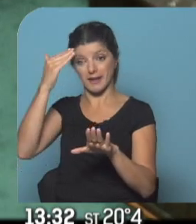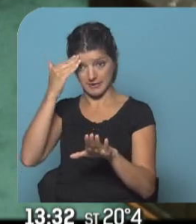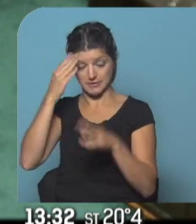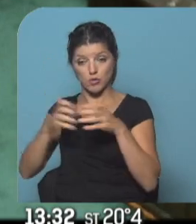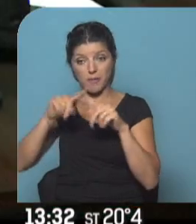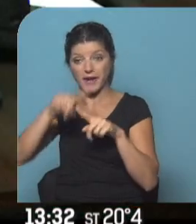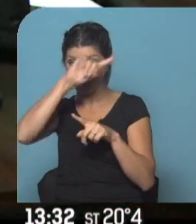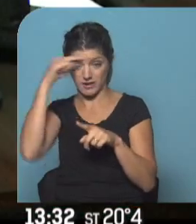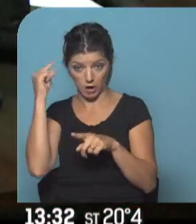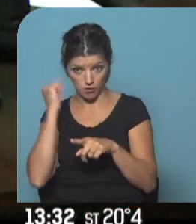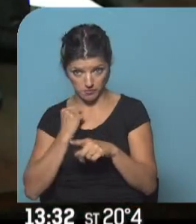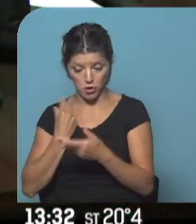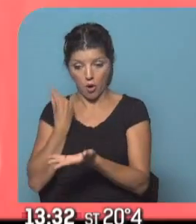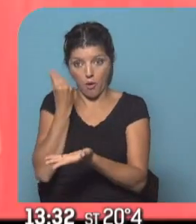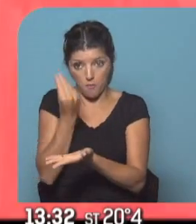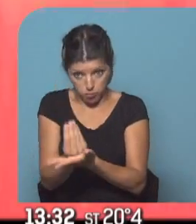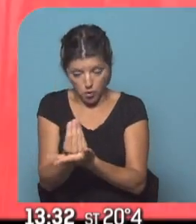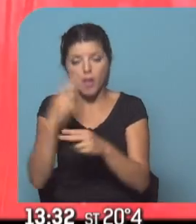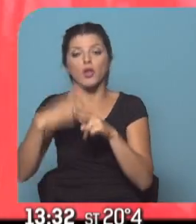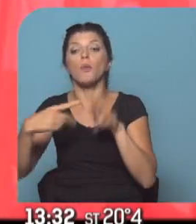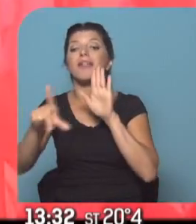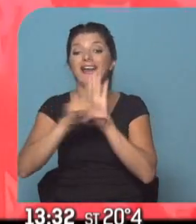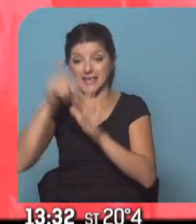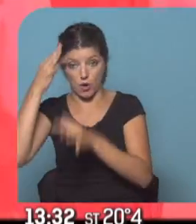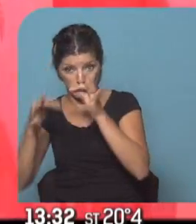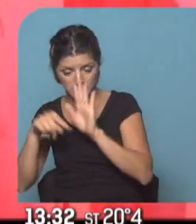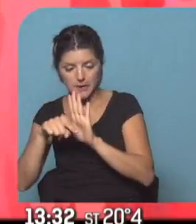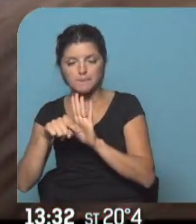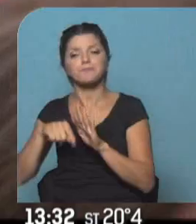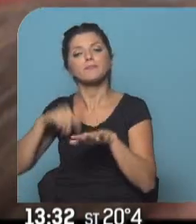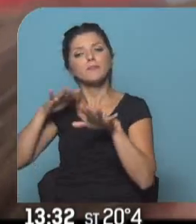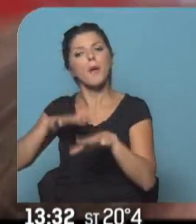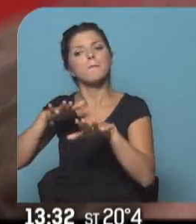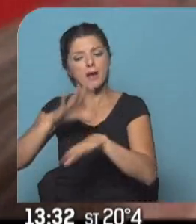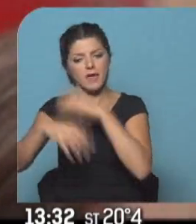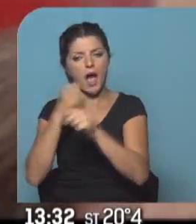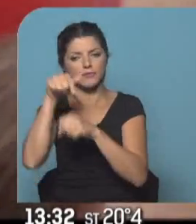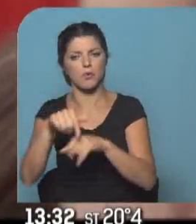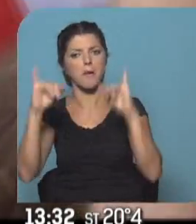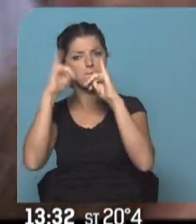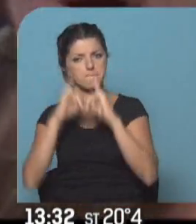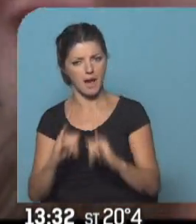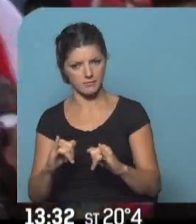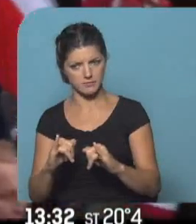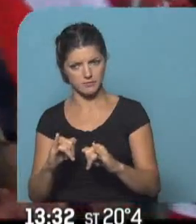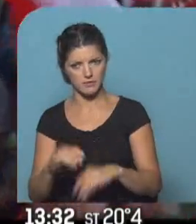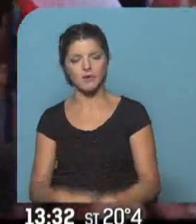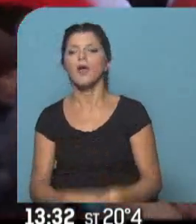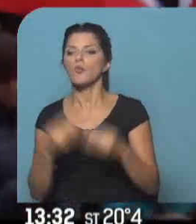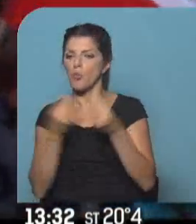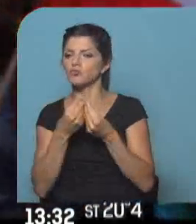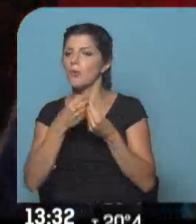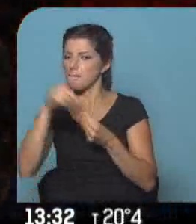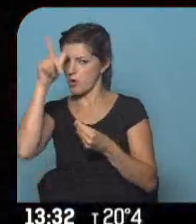Nacionalista Conservador Ley y Justicia, las marchas se vienen desarrollando en forma pacífica bajo una fuerte custodia